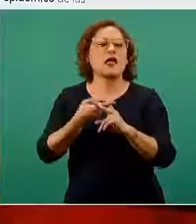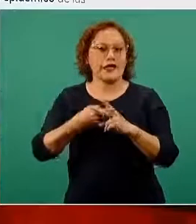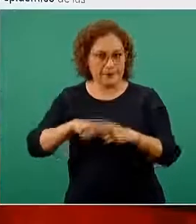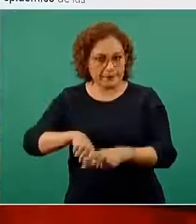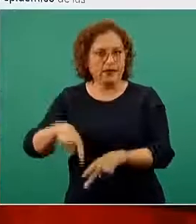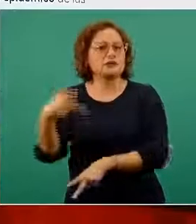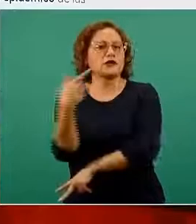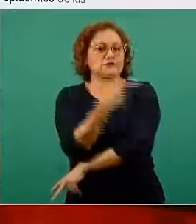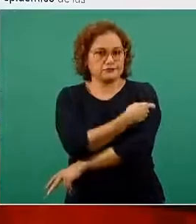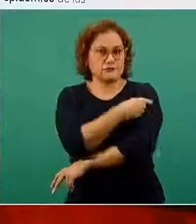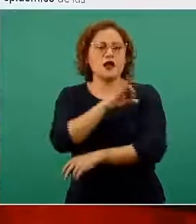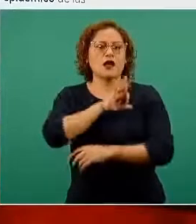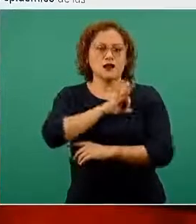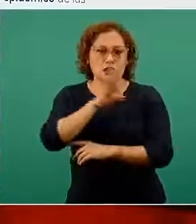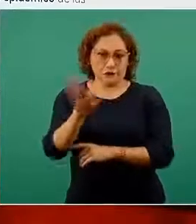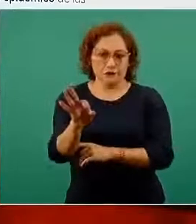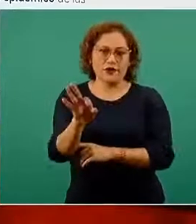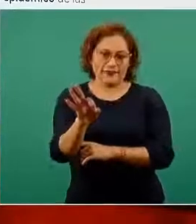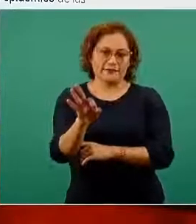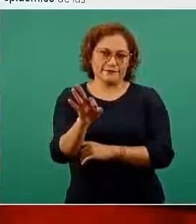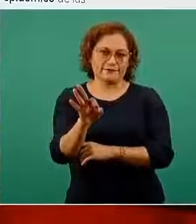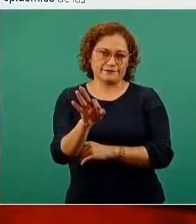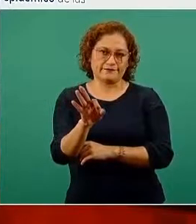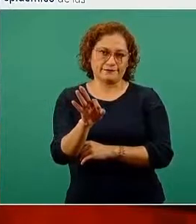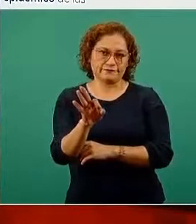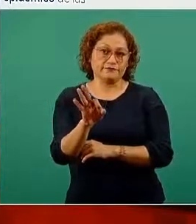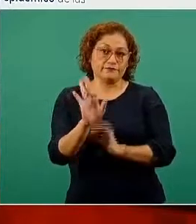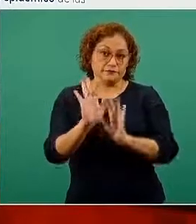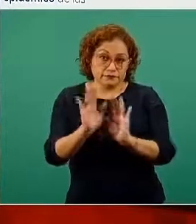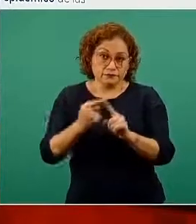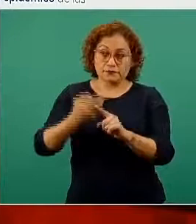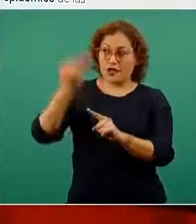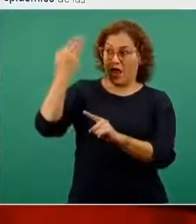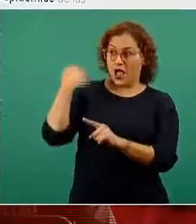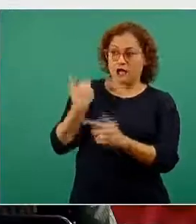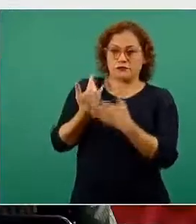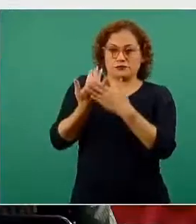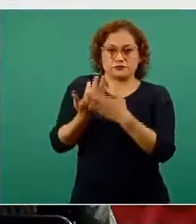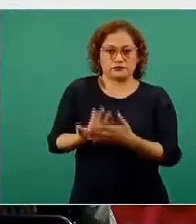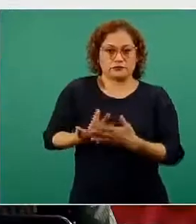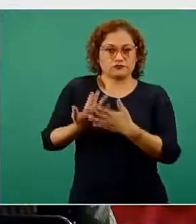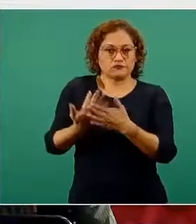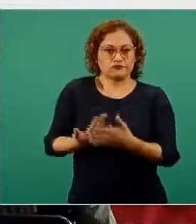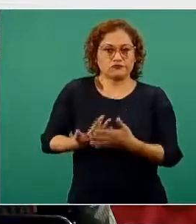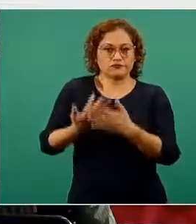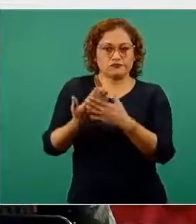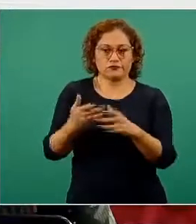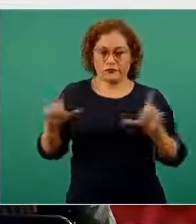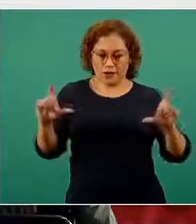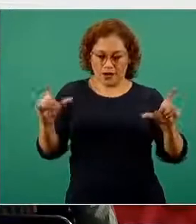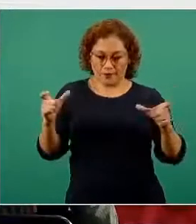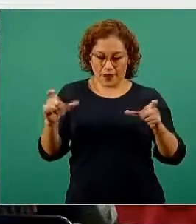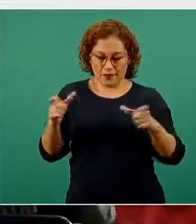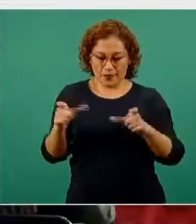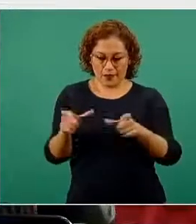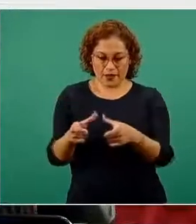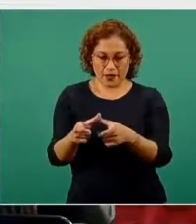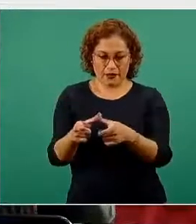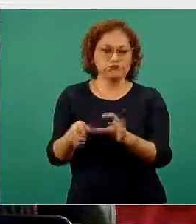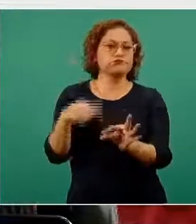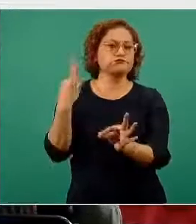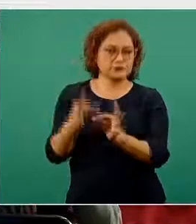epidémica importante con poca actividad epidémica en el país. Y llevamos ya 11 semanas en descenso.